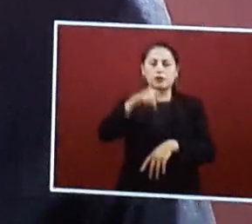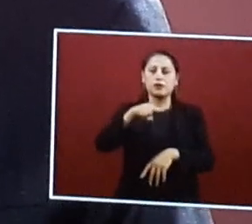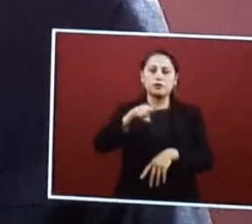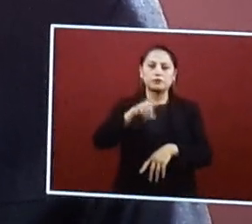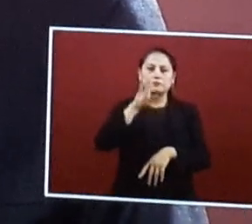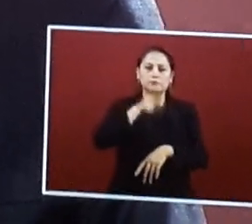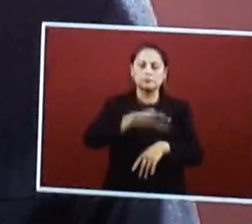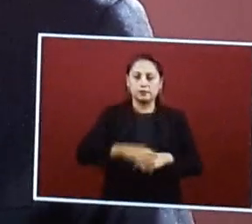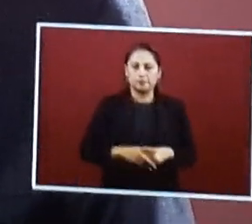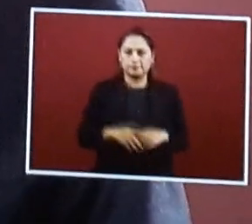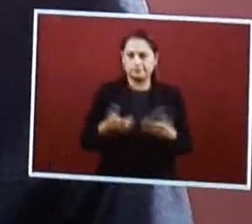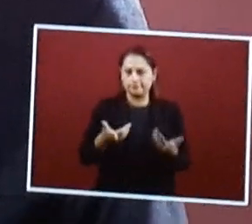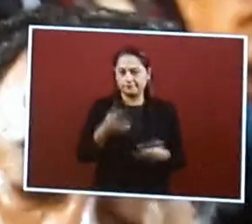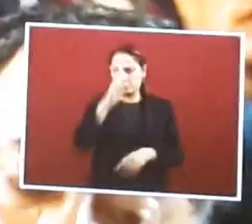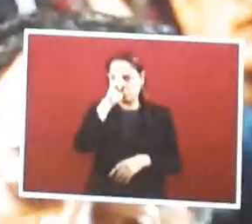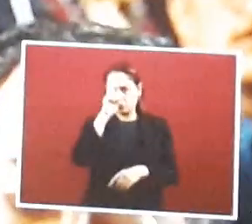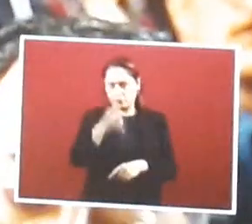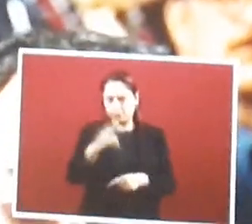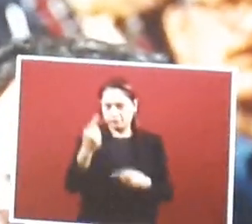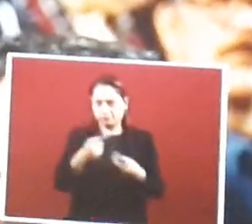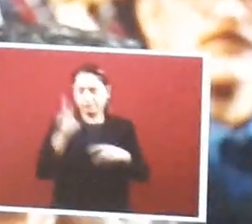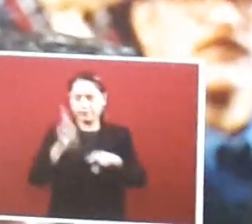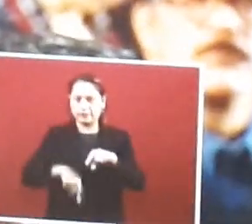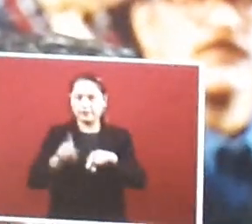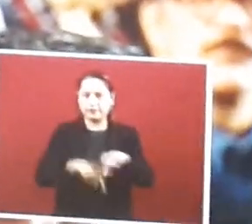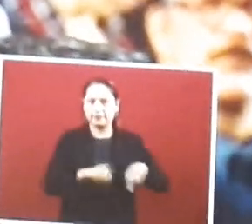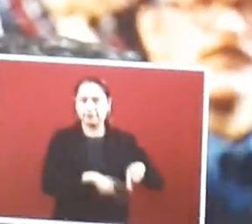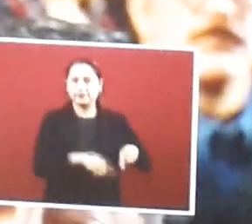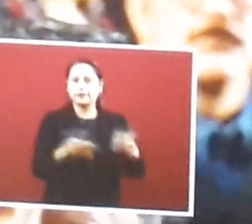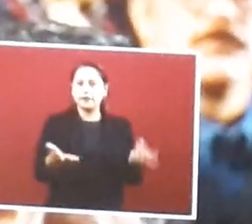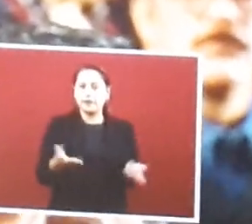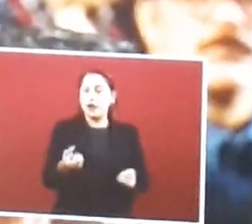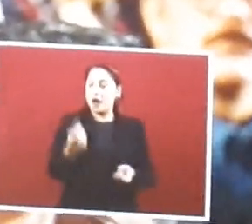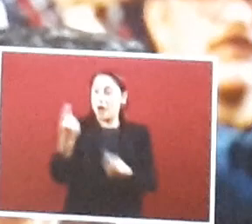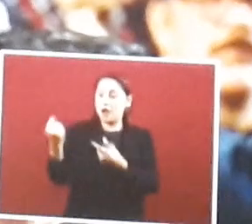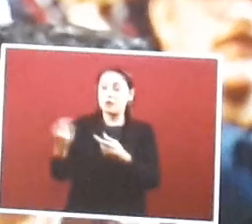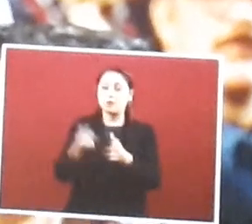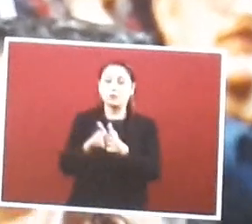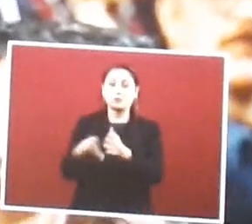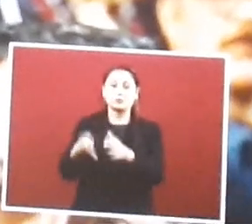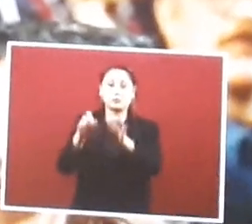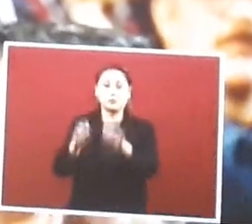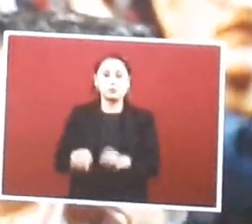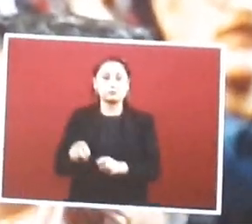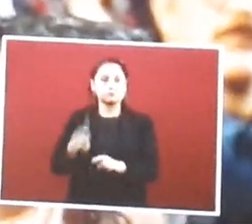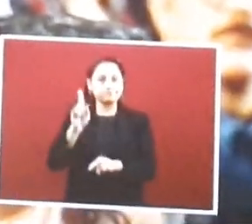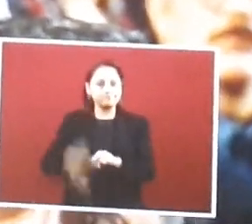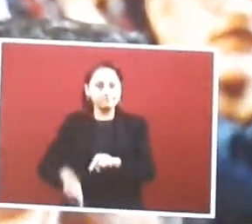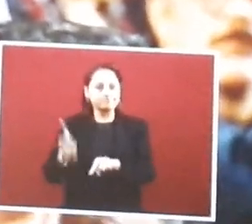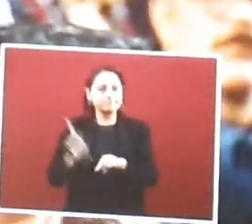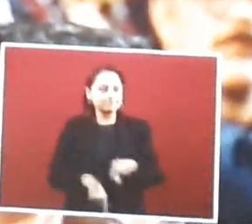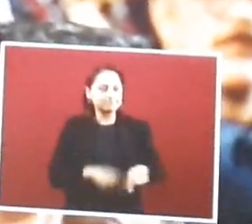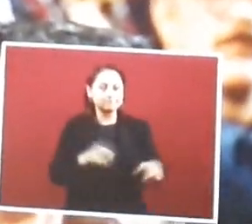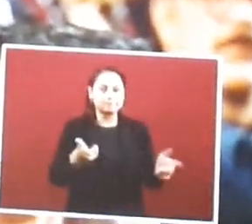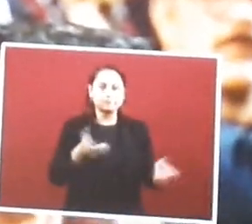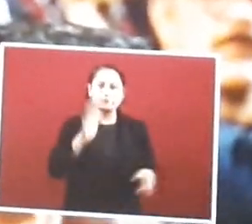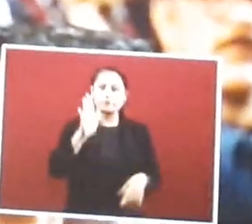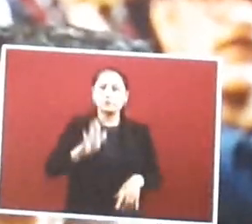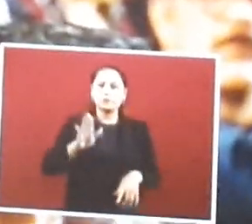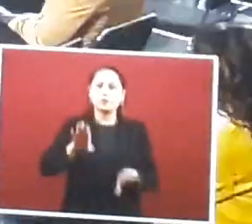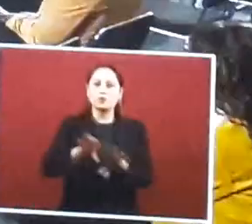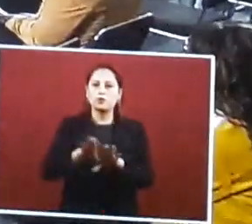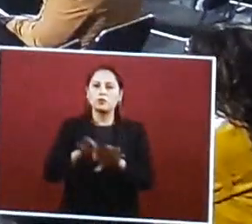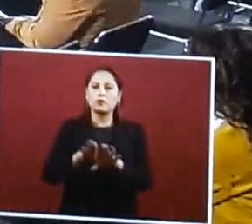medios públicos también dejaron de escribir sobre el sector obrero. Se dejó de hablar de los despedidos